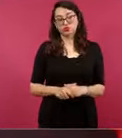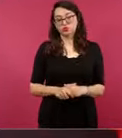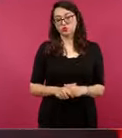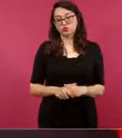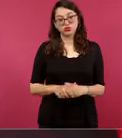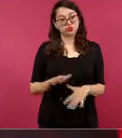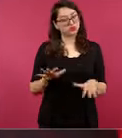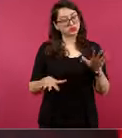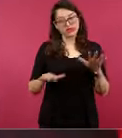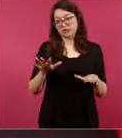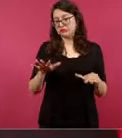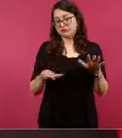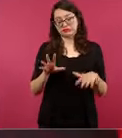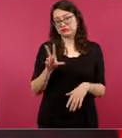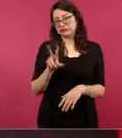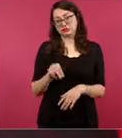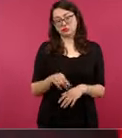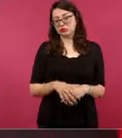No necesariamente.